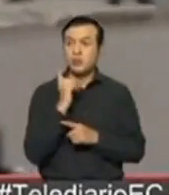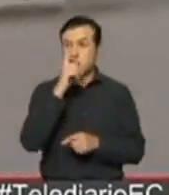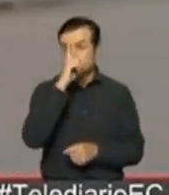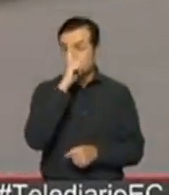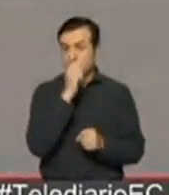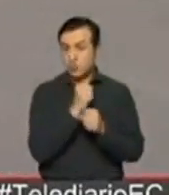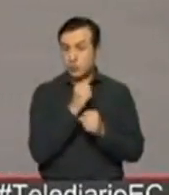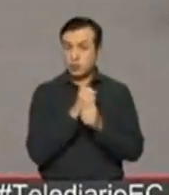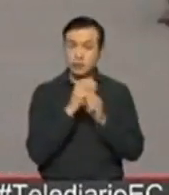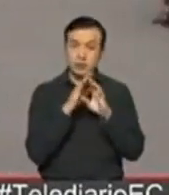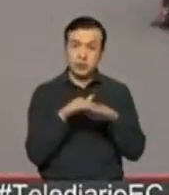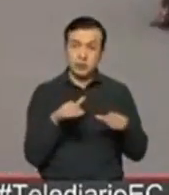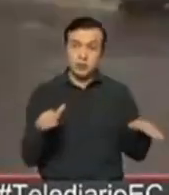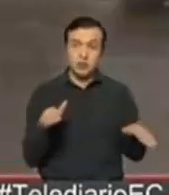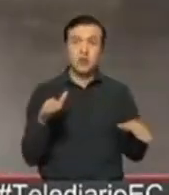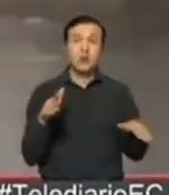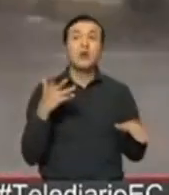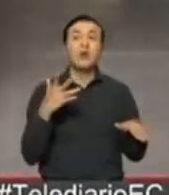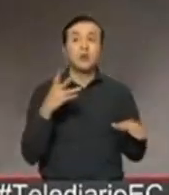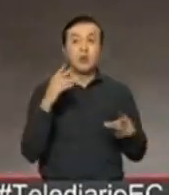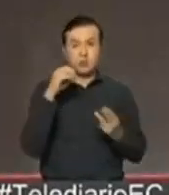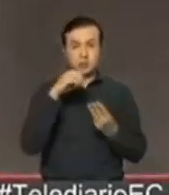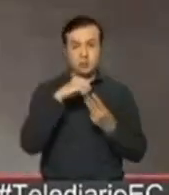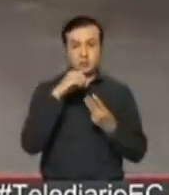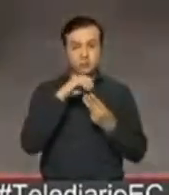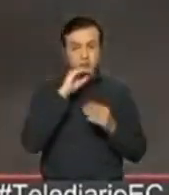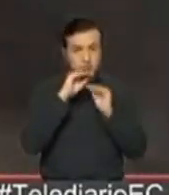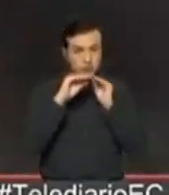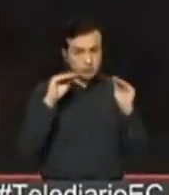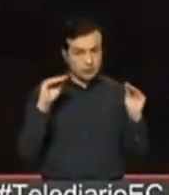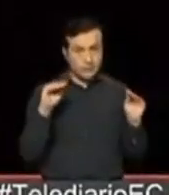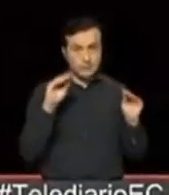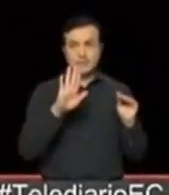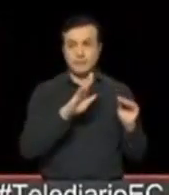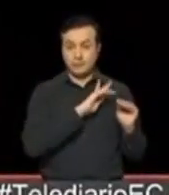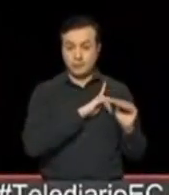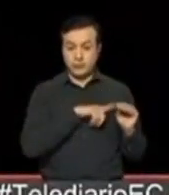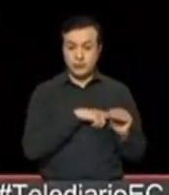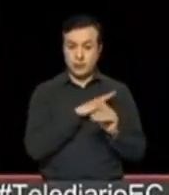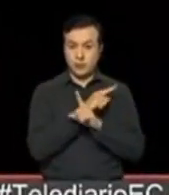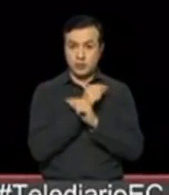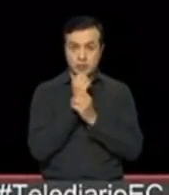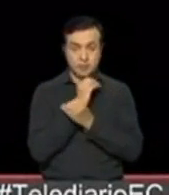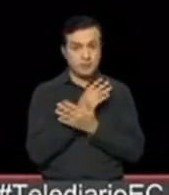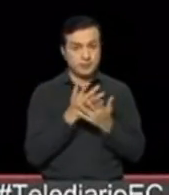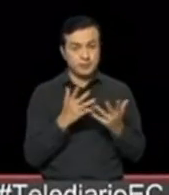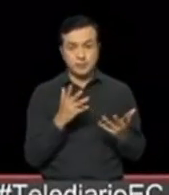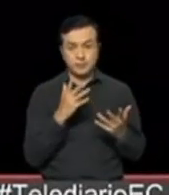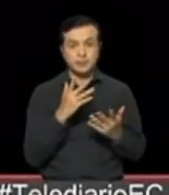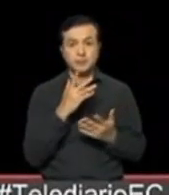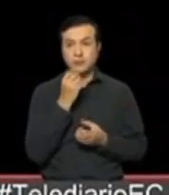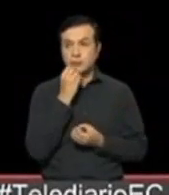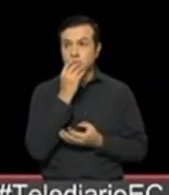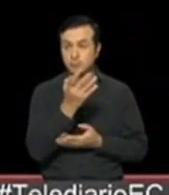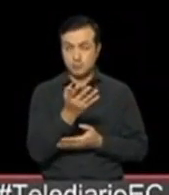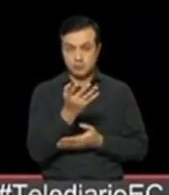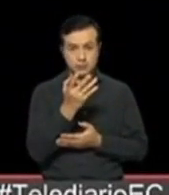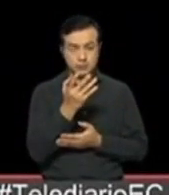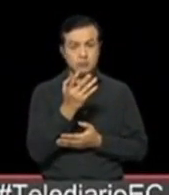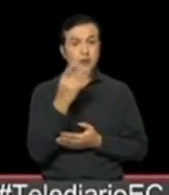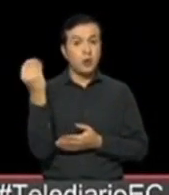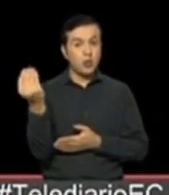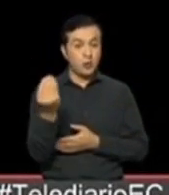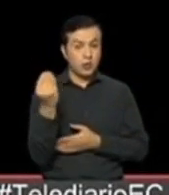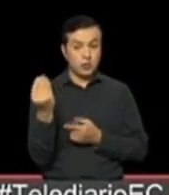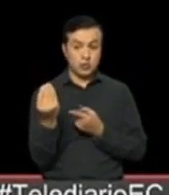de los estudiantes de UDLA Channel, a la que se refirió mediante su cuenta de Twitter la funcionaria de Estado. Ahí Romo señala, unos